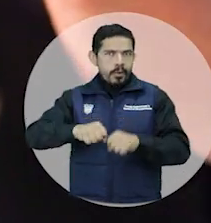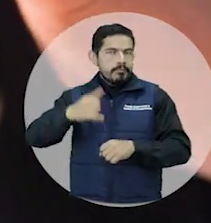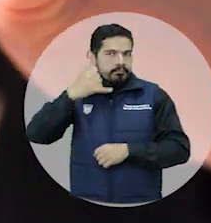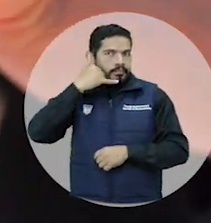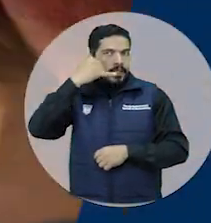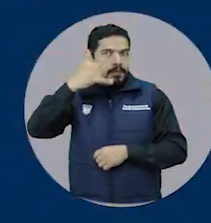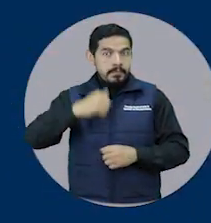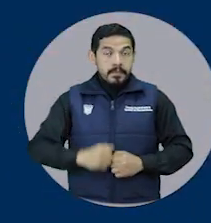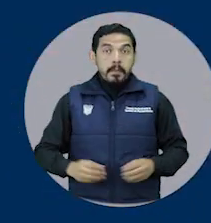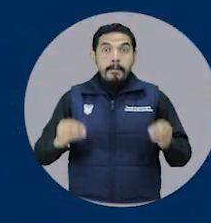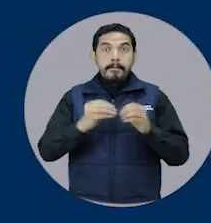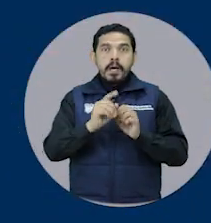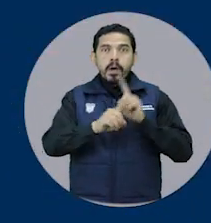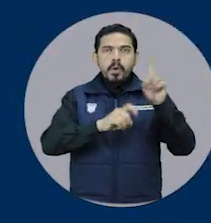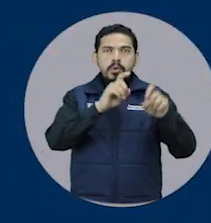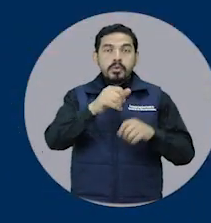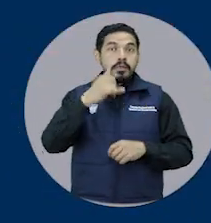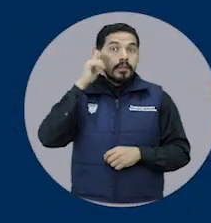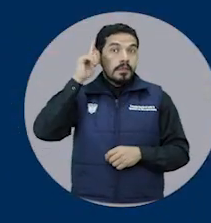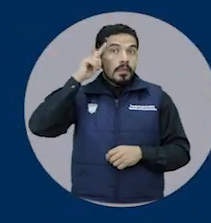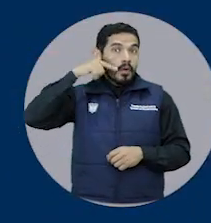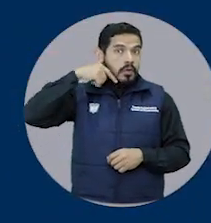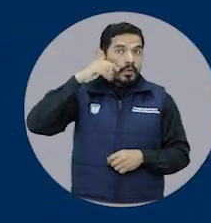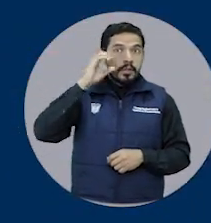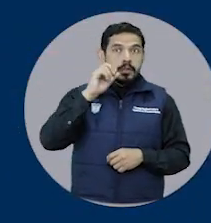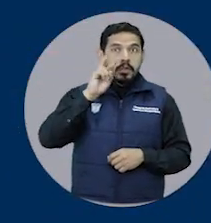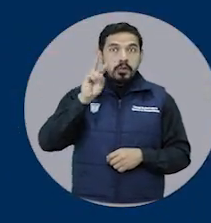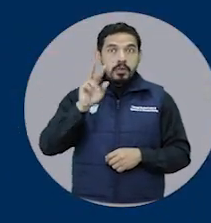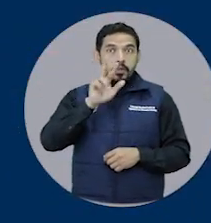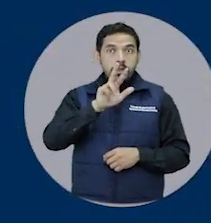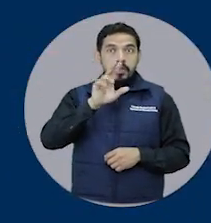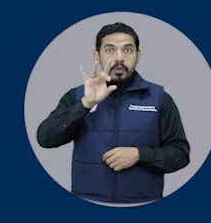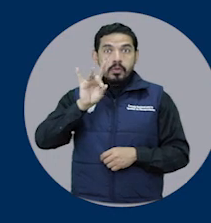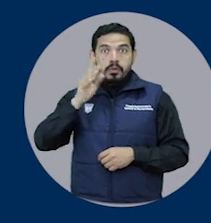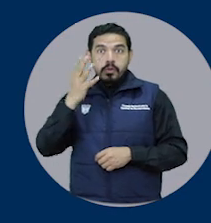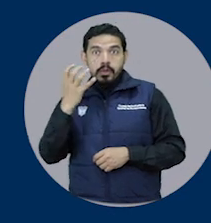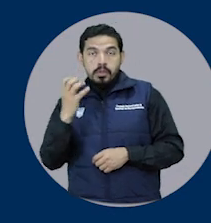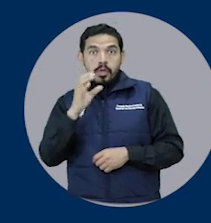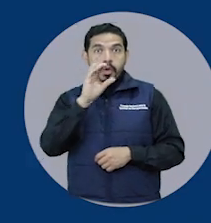las elecciones. También puedes consultar llamando al call center